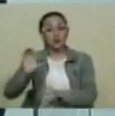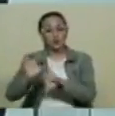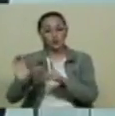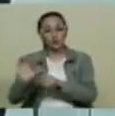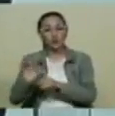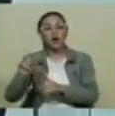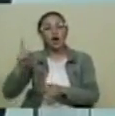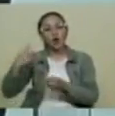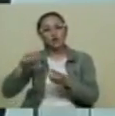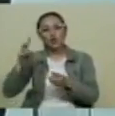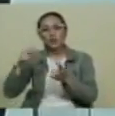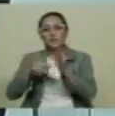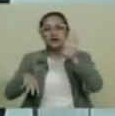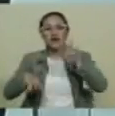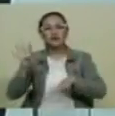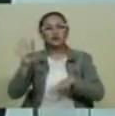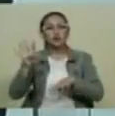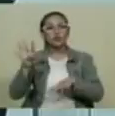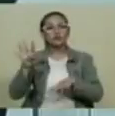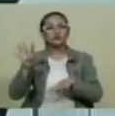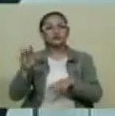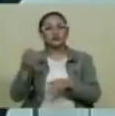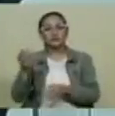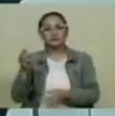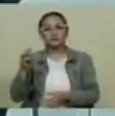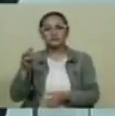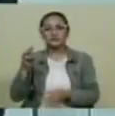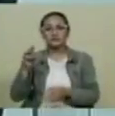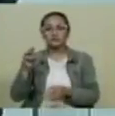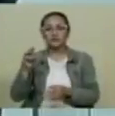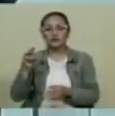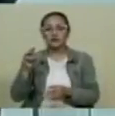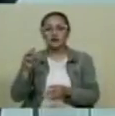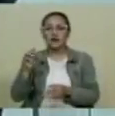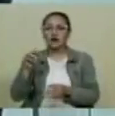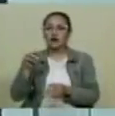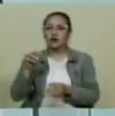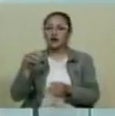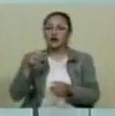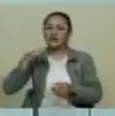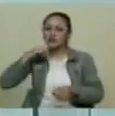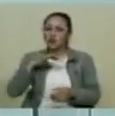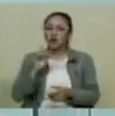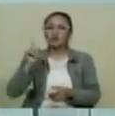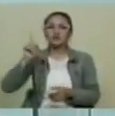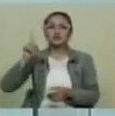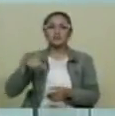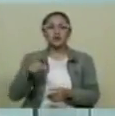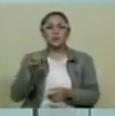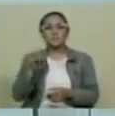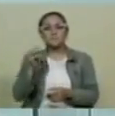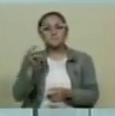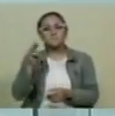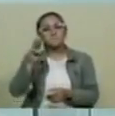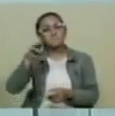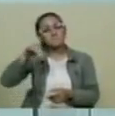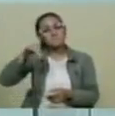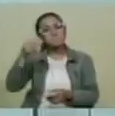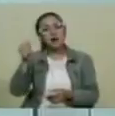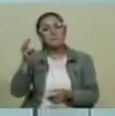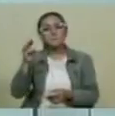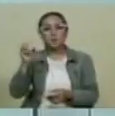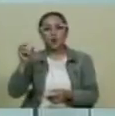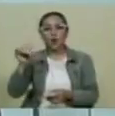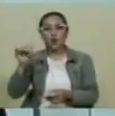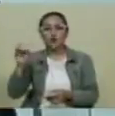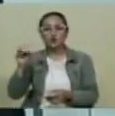tradición oral mapoyo y sus referentes simbólicos en el territorio ancestral, también colocada en la lista de